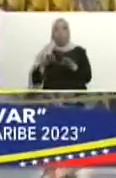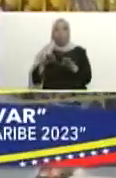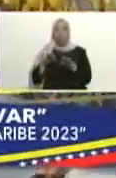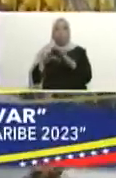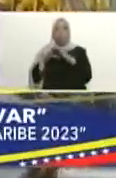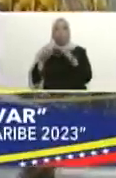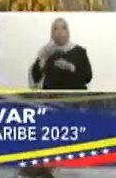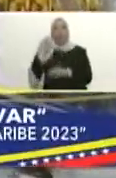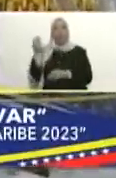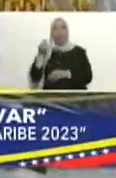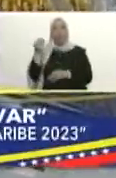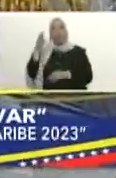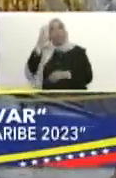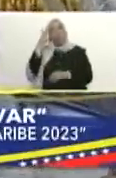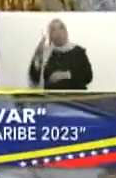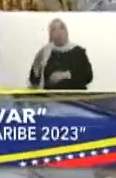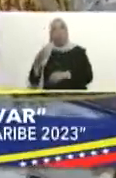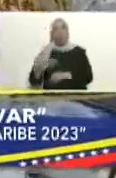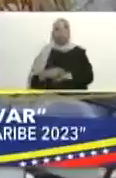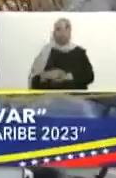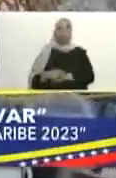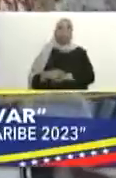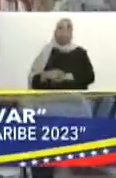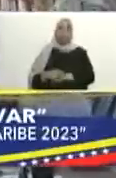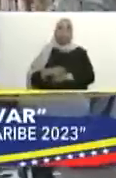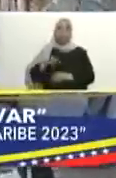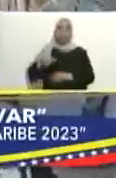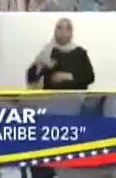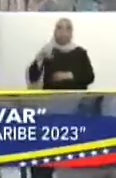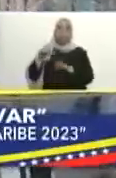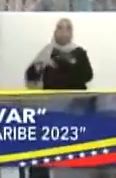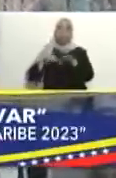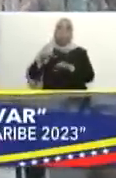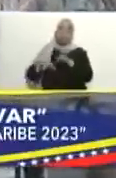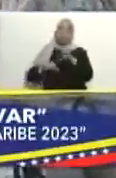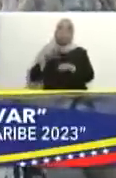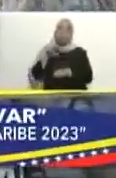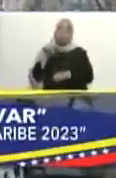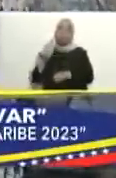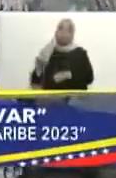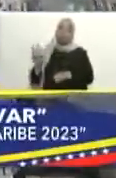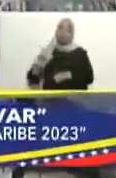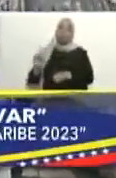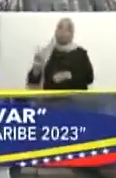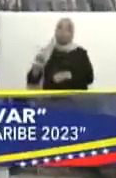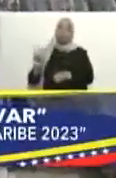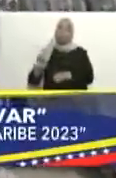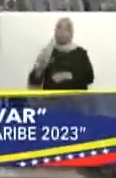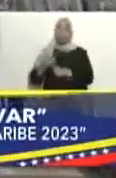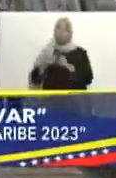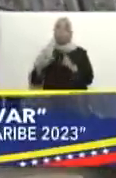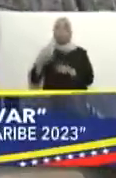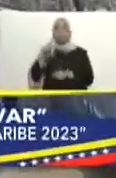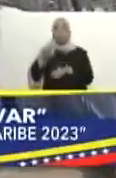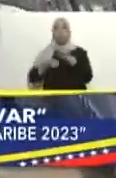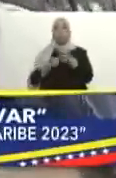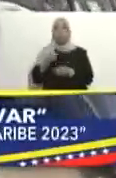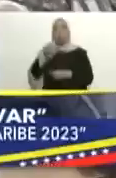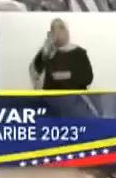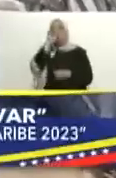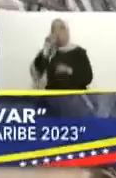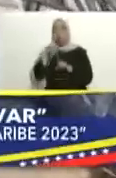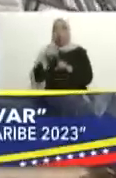esta juventud militar que se levanta en el siglo XXI venezolano. Pero también cumplen otros